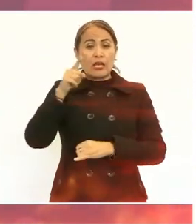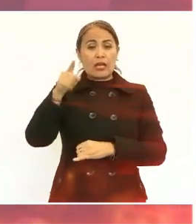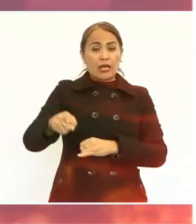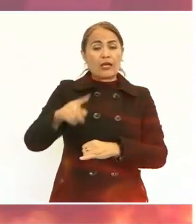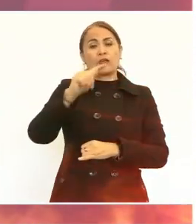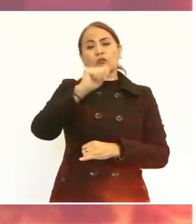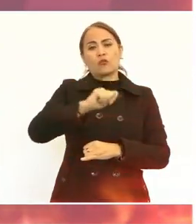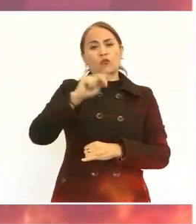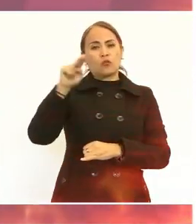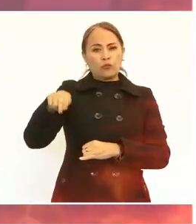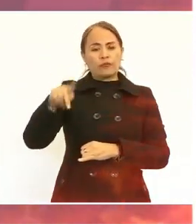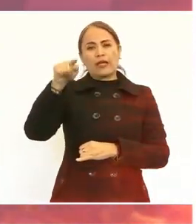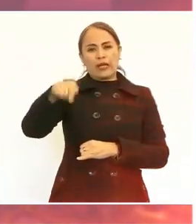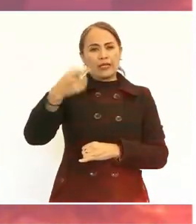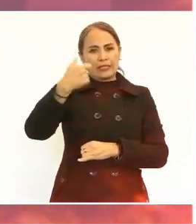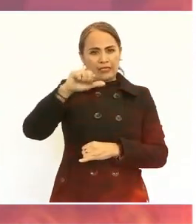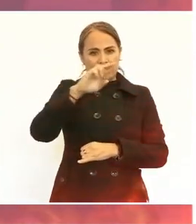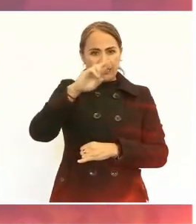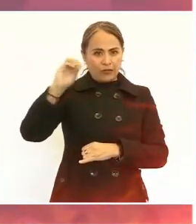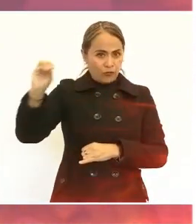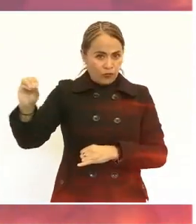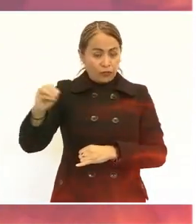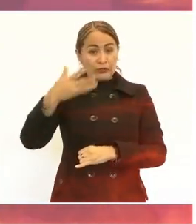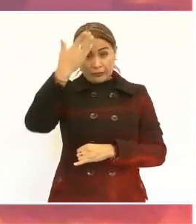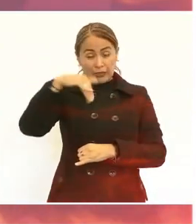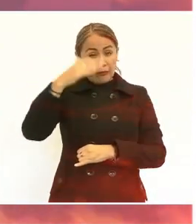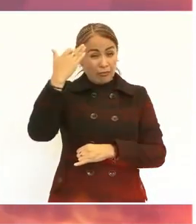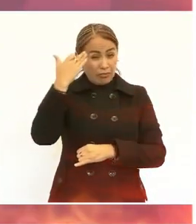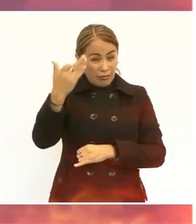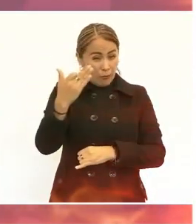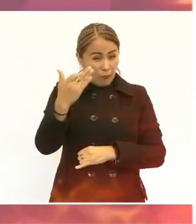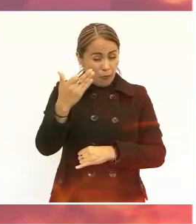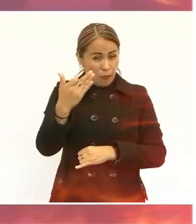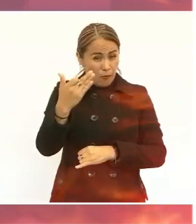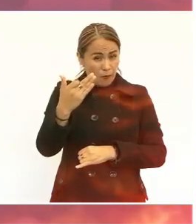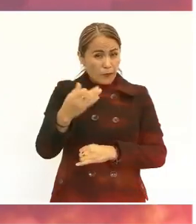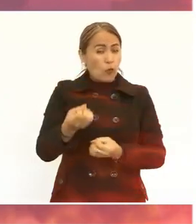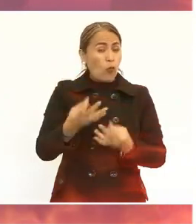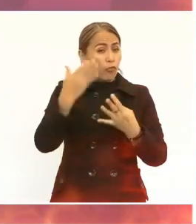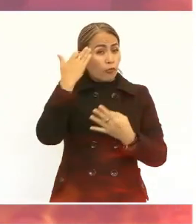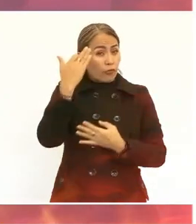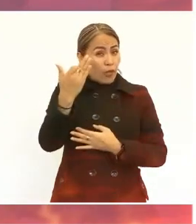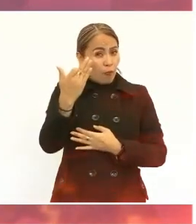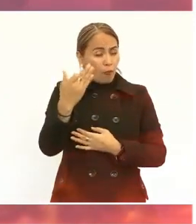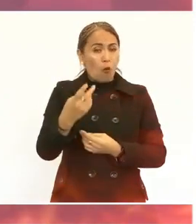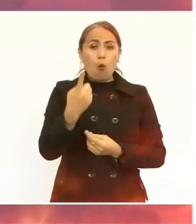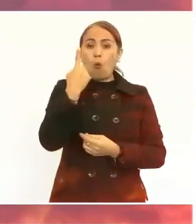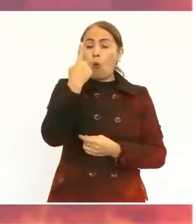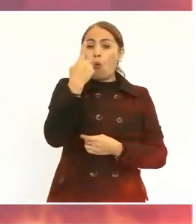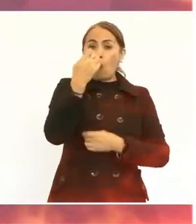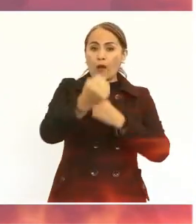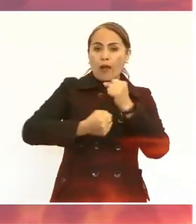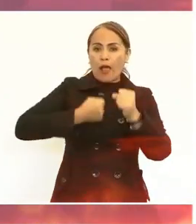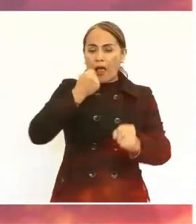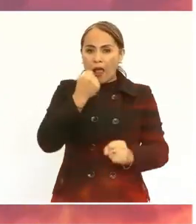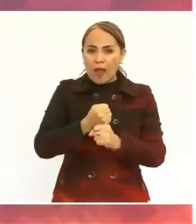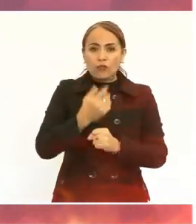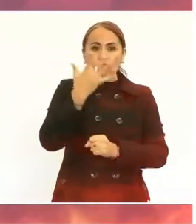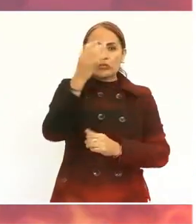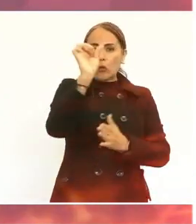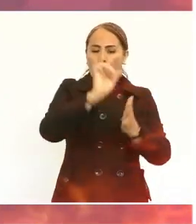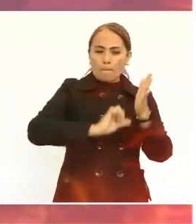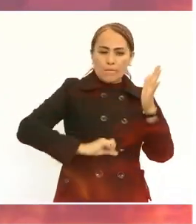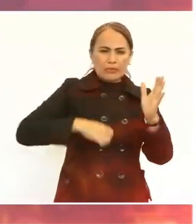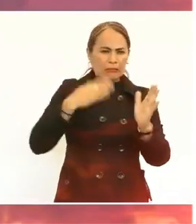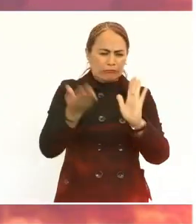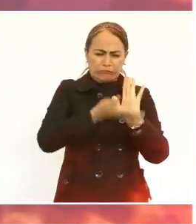pues prácticamente el control de todo el país y dice algo muy chistoso y la gente se lo cree. Dice, los